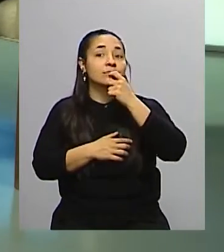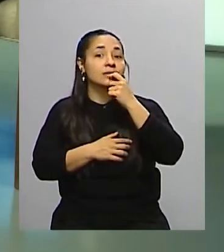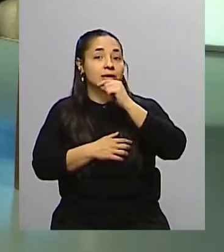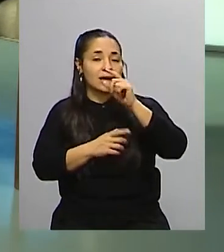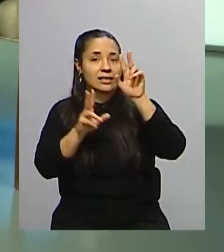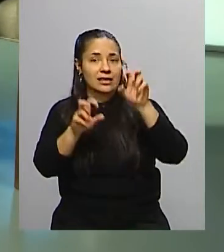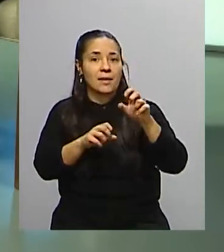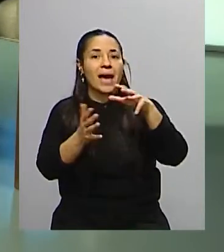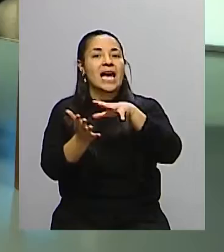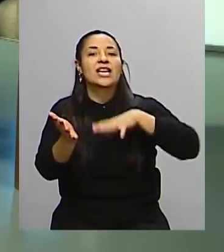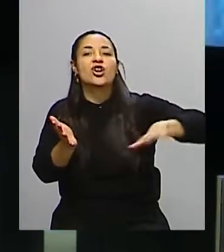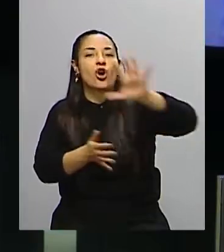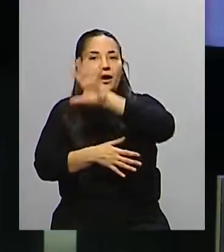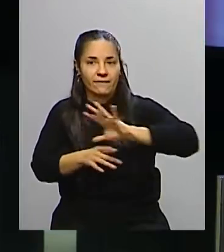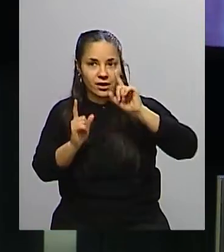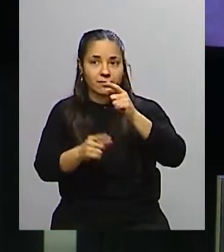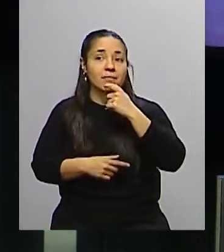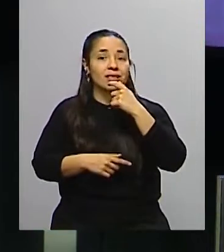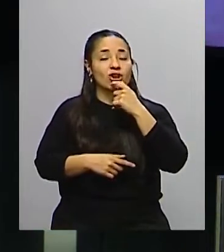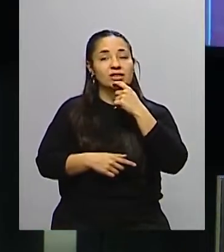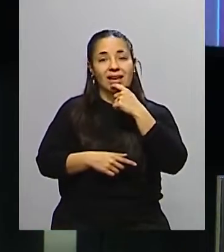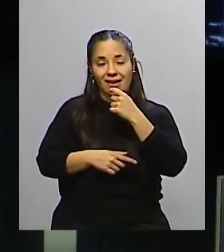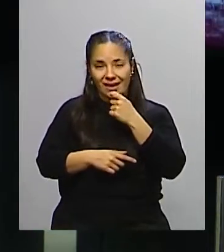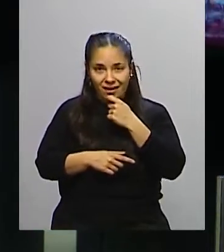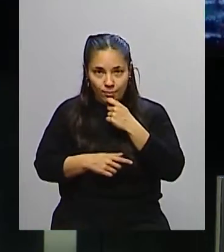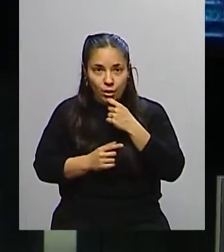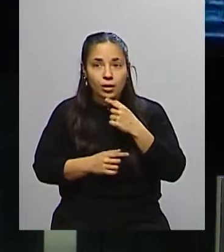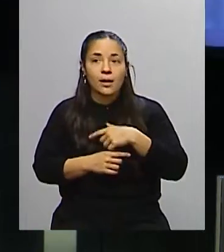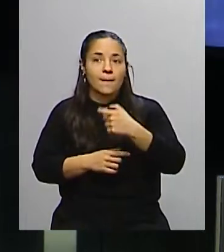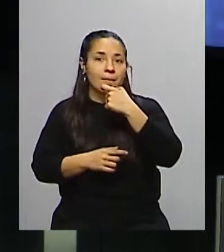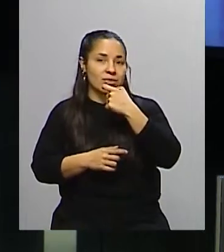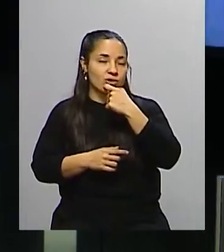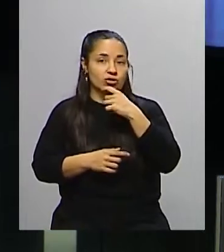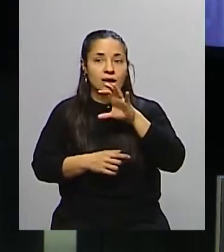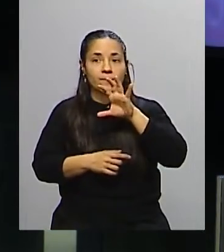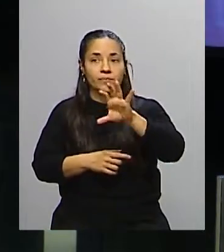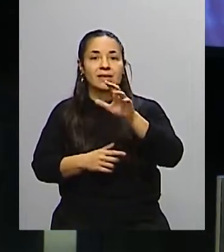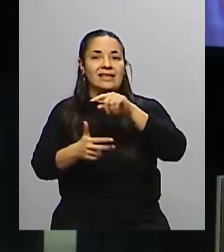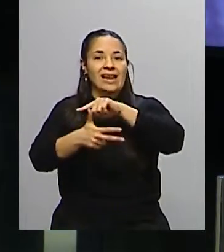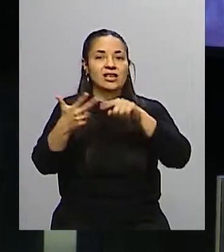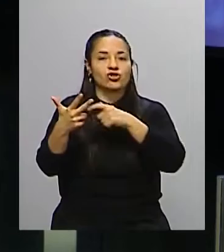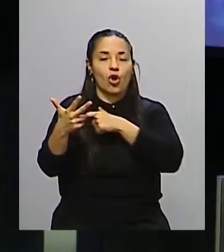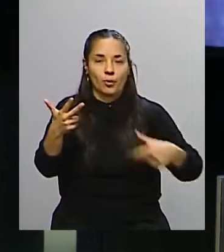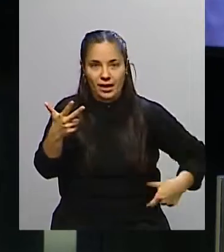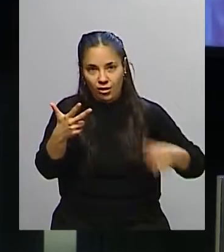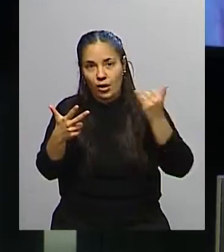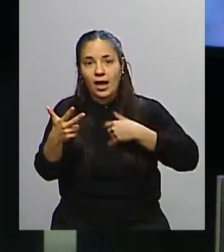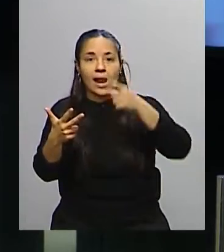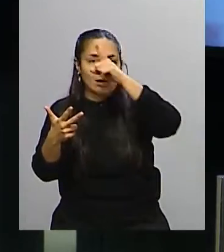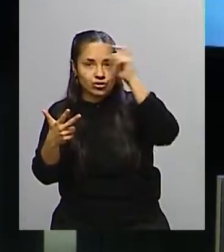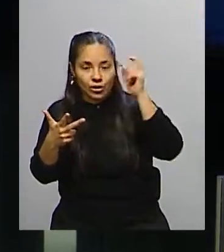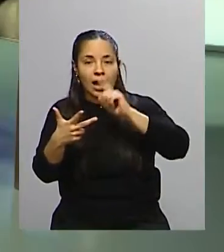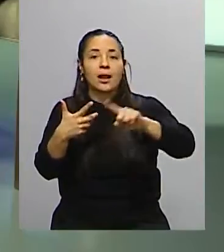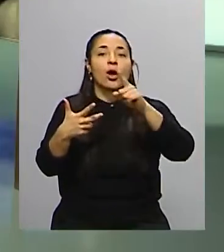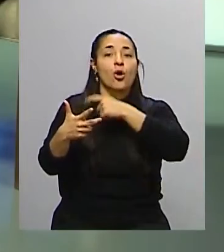geográfico, ¿no? Por ejemplo, en Mendoza, sobre Mendoza coexisten 3 niveles de gobierno, digamos, nacional, provincial y municipal,